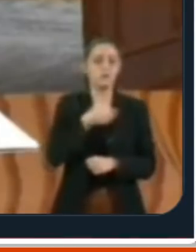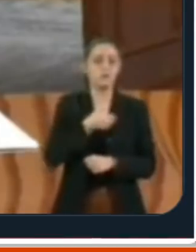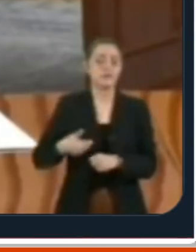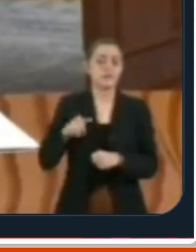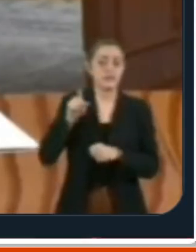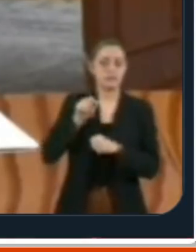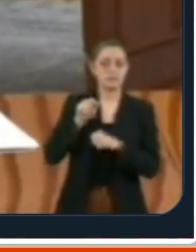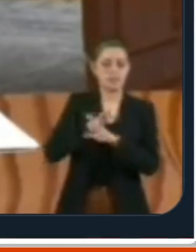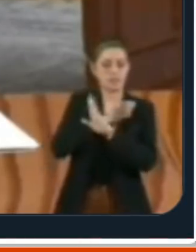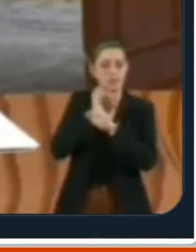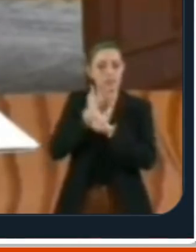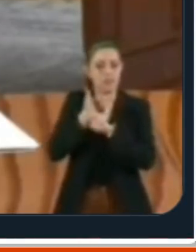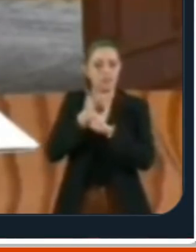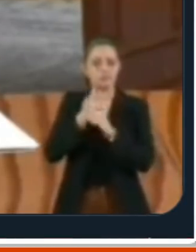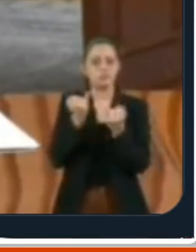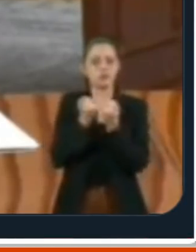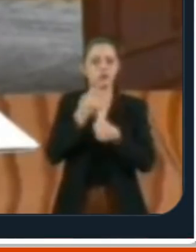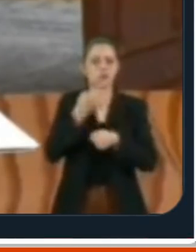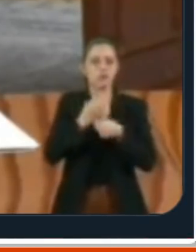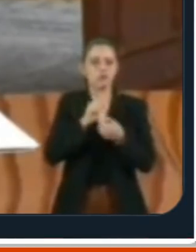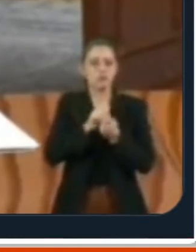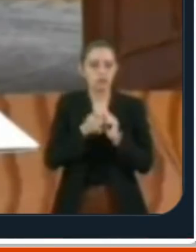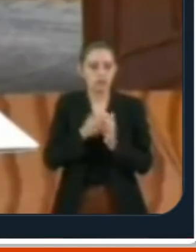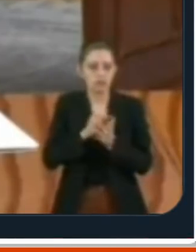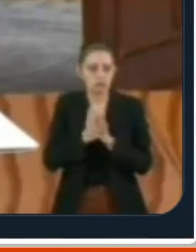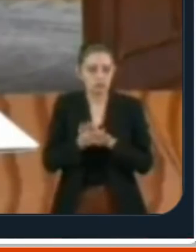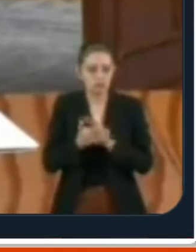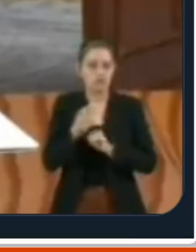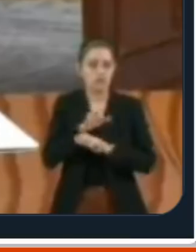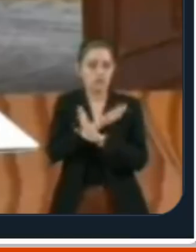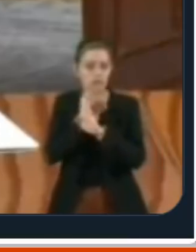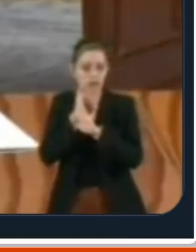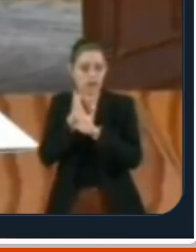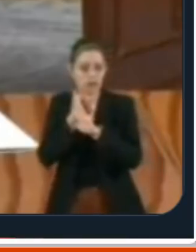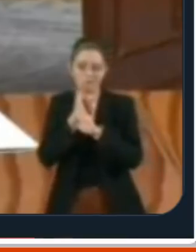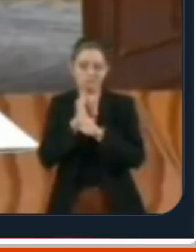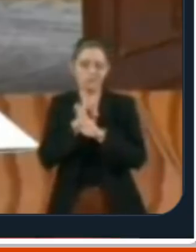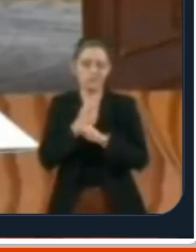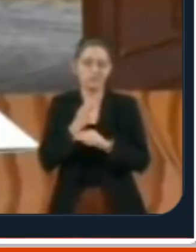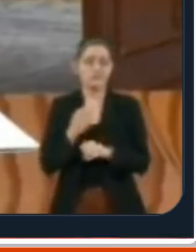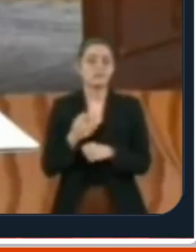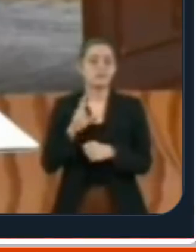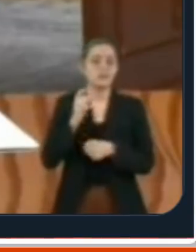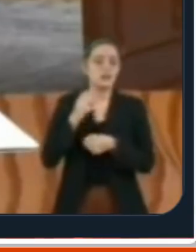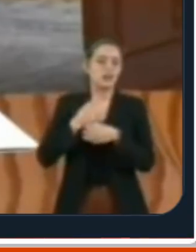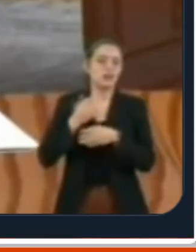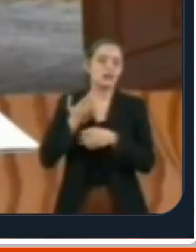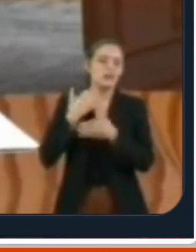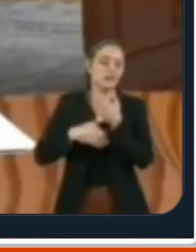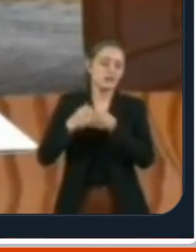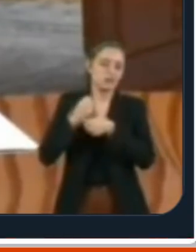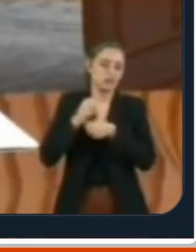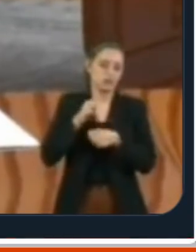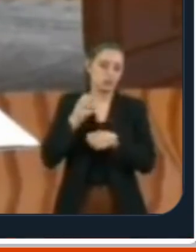México y a la Cuarta Transformación, les decimos lo mismo que hace casi tres siglos en